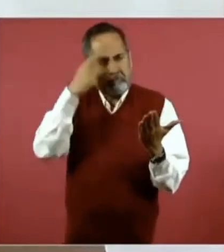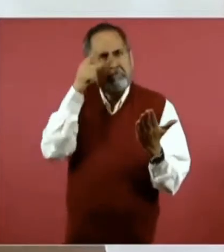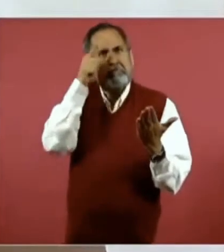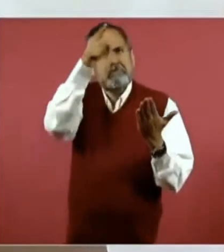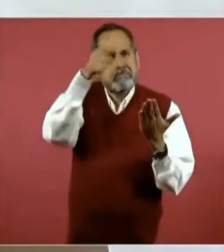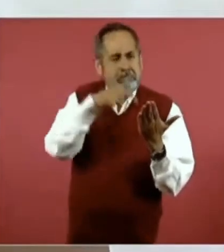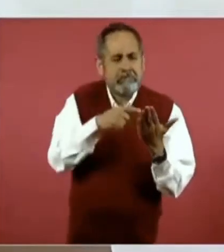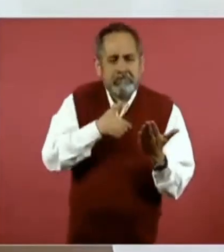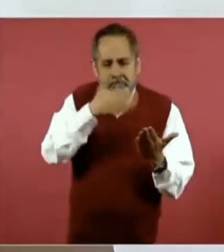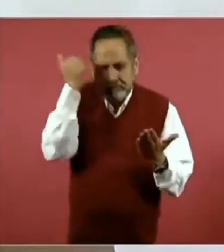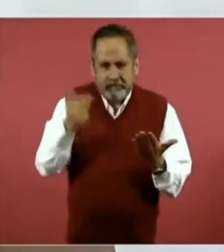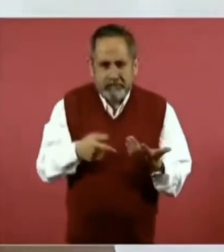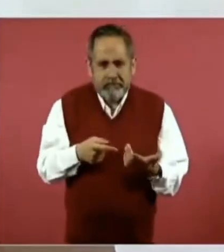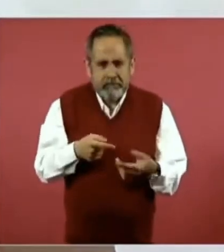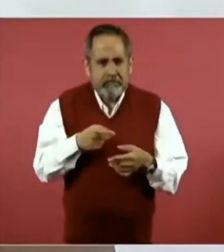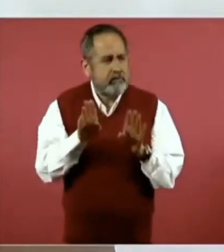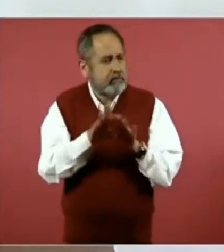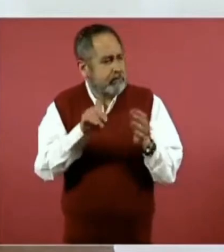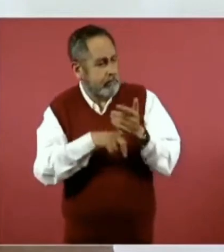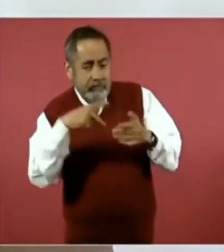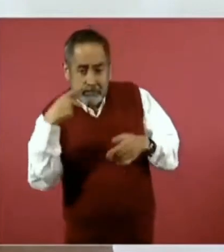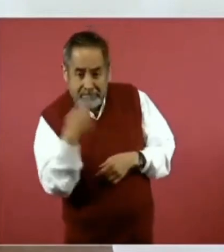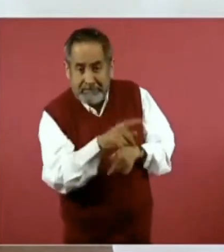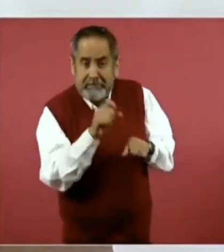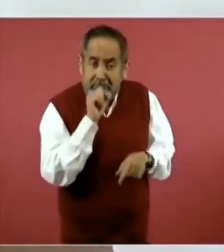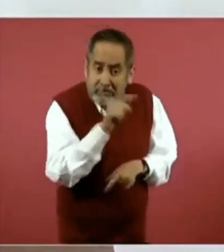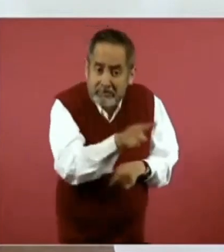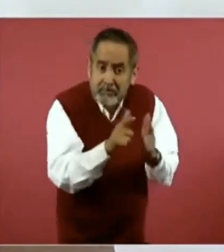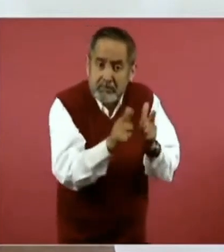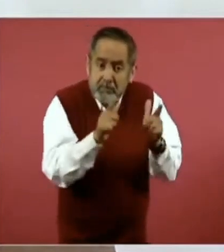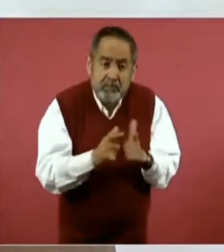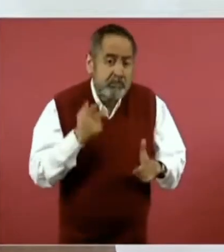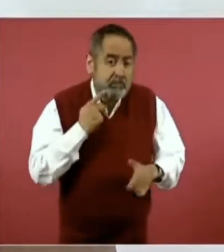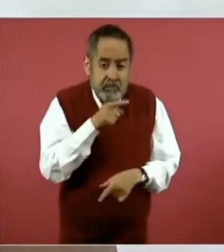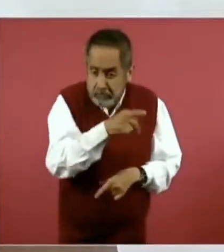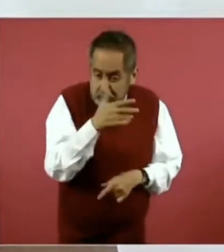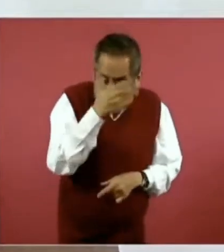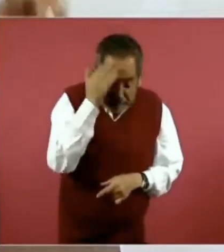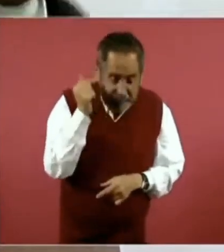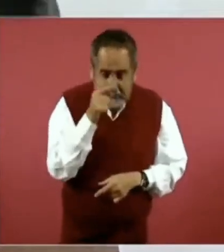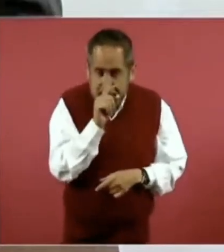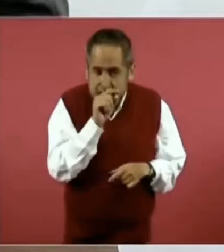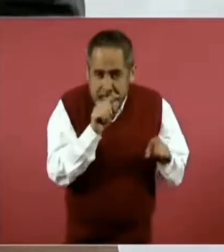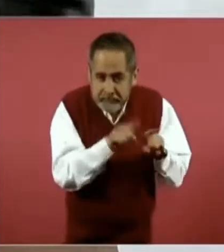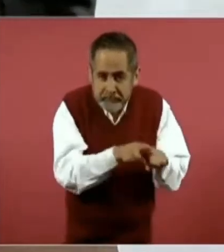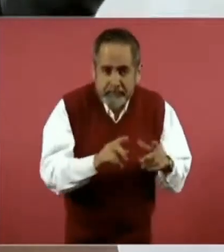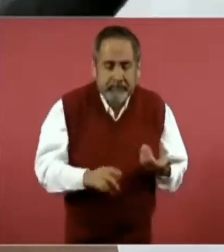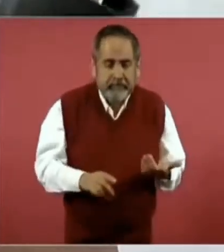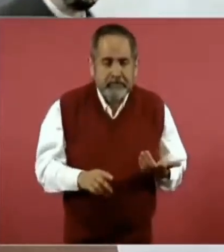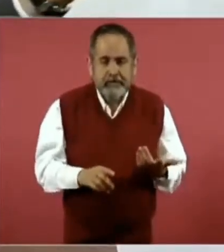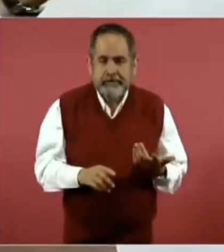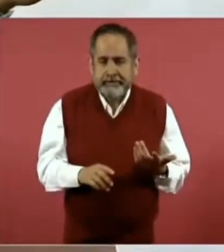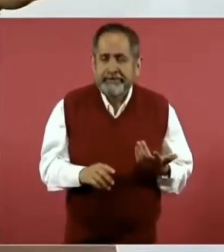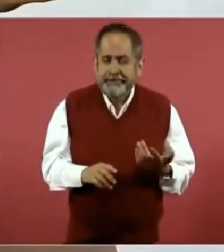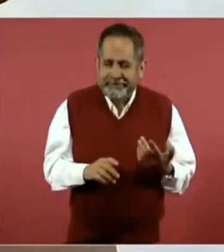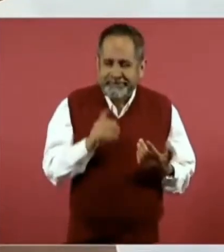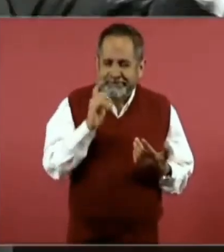la Declaración de Principios de un partido, porque hay una gran